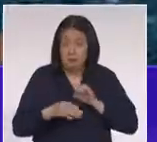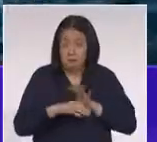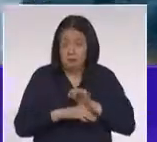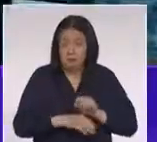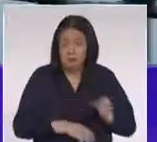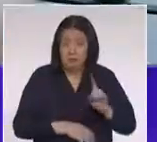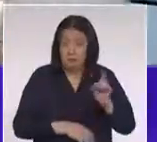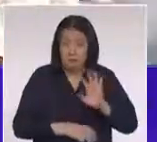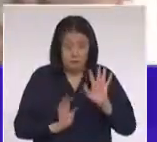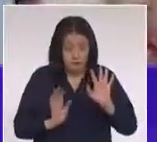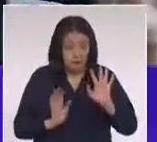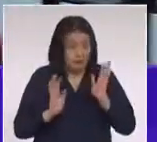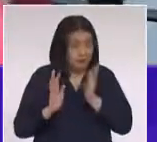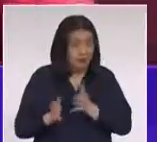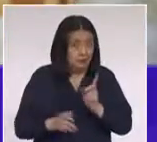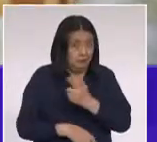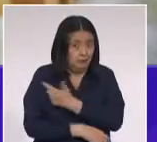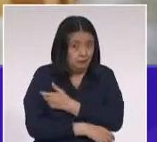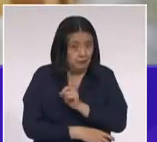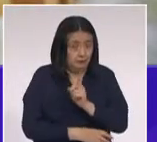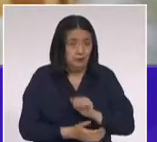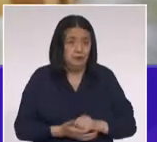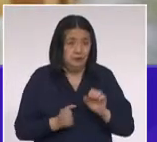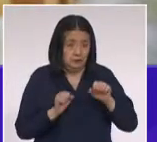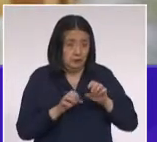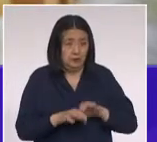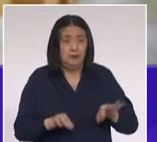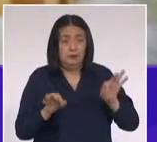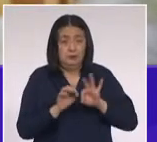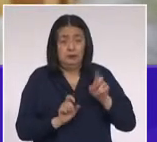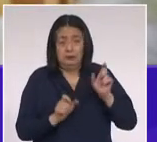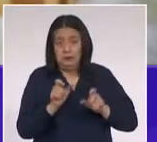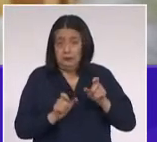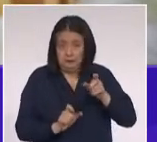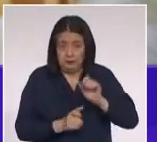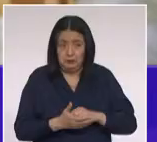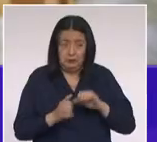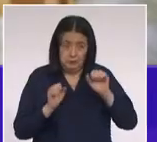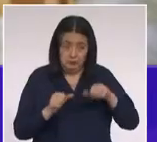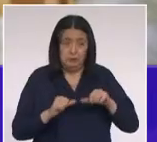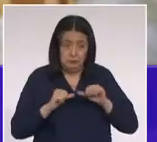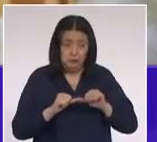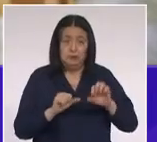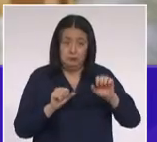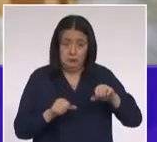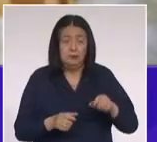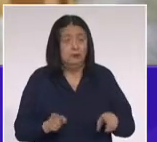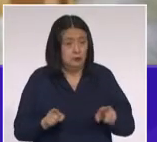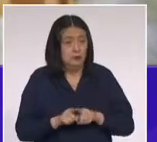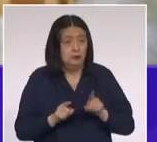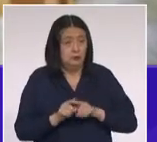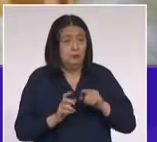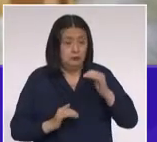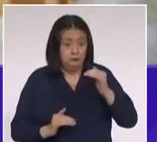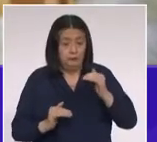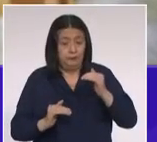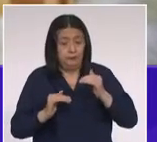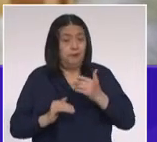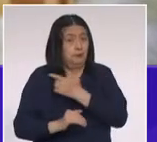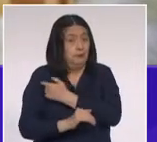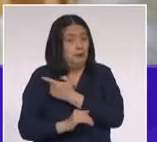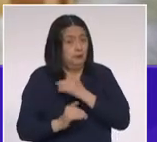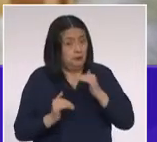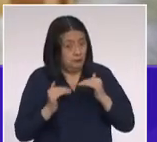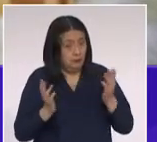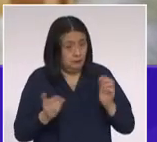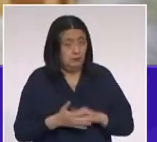no descuidar la vacunación. Es importante que las personas deban de continuar también cerrando la brecha de vacunación. Toda persona que en